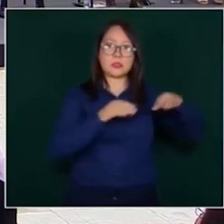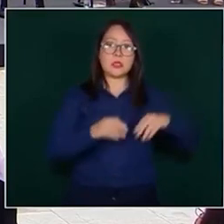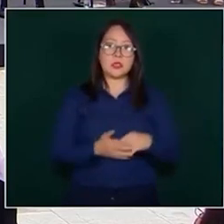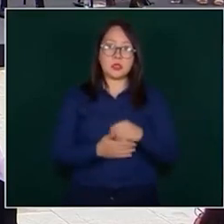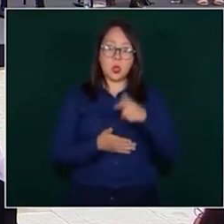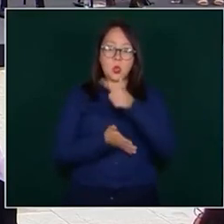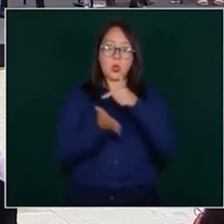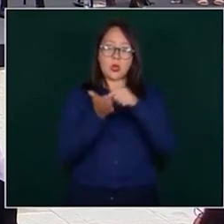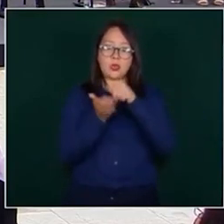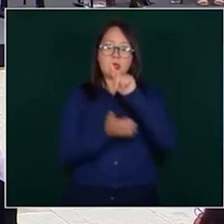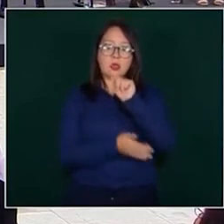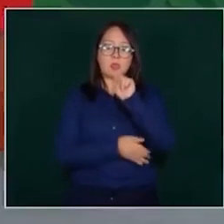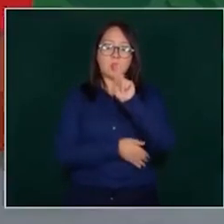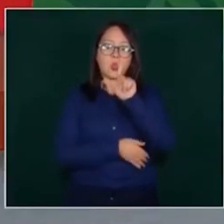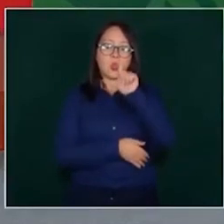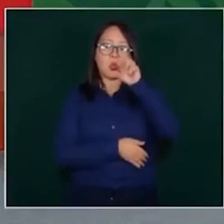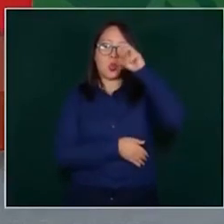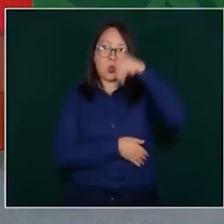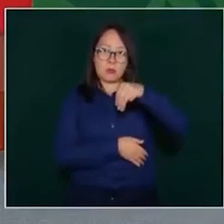es el Parque del Jaguar.